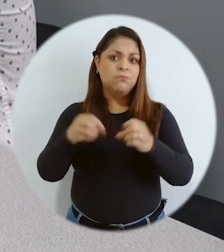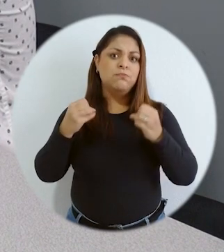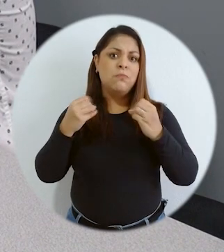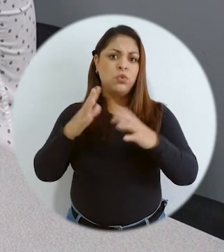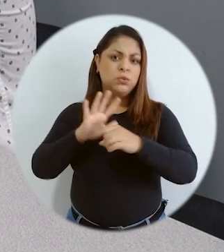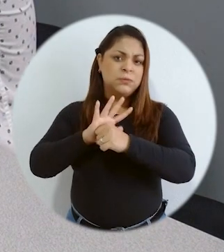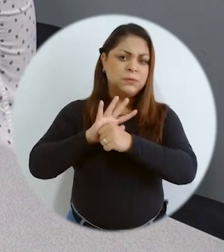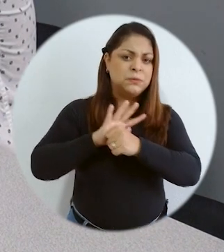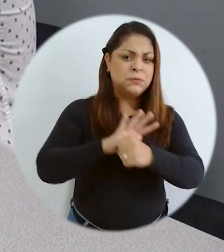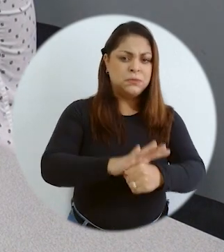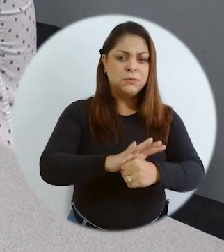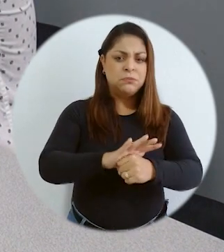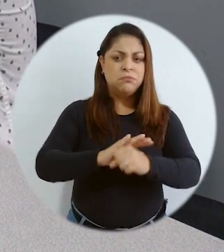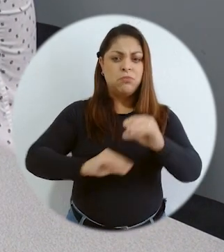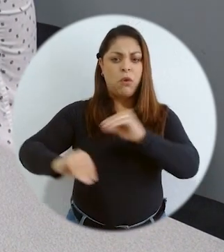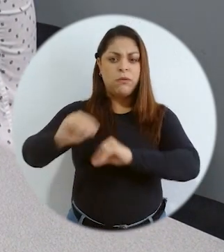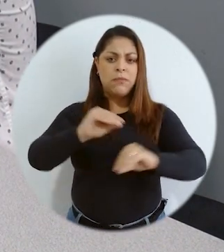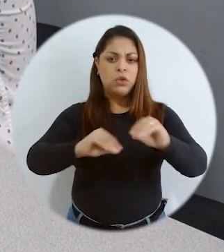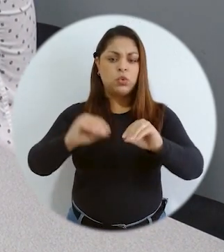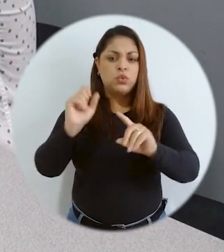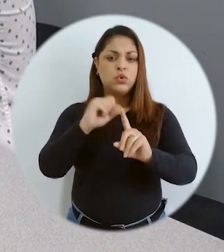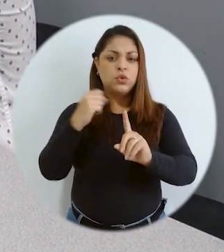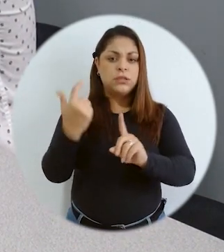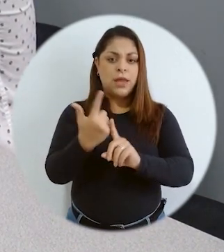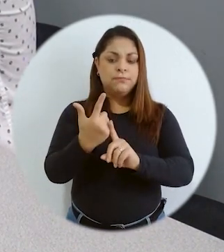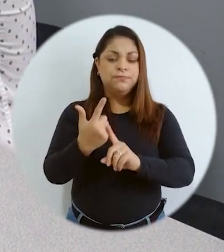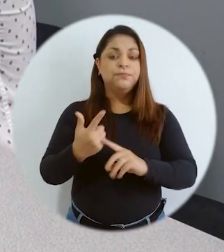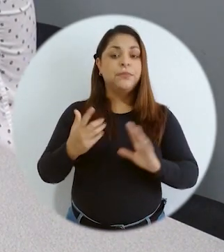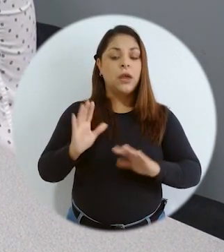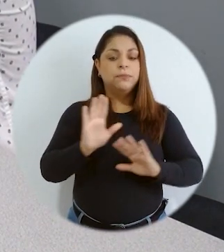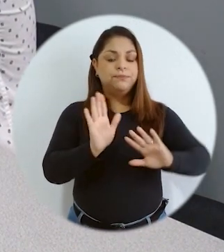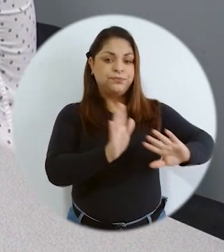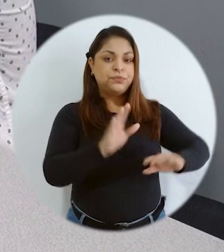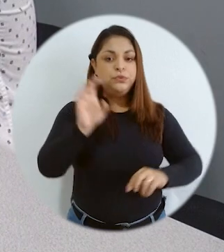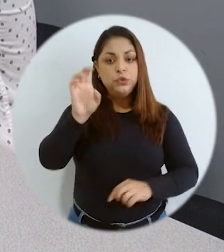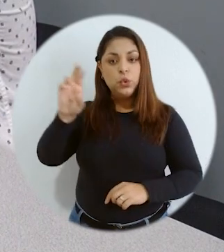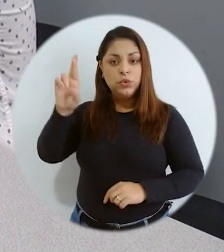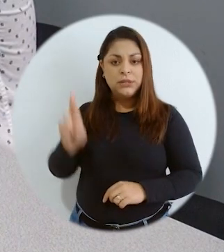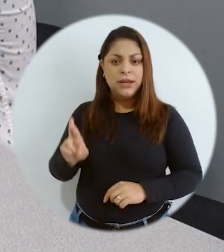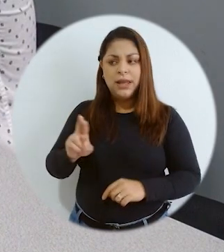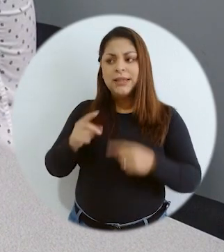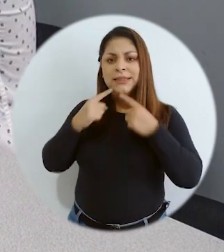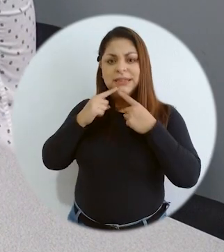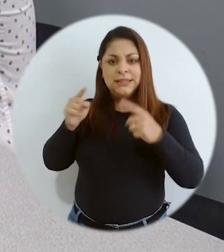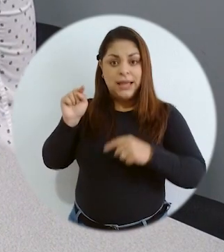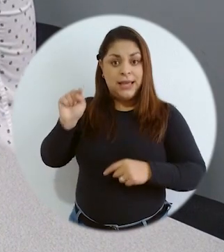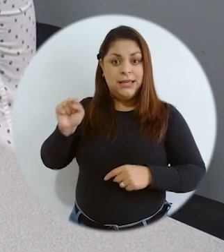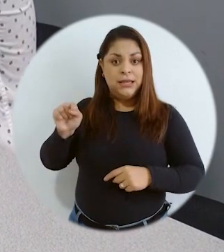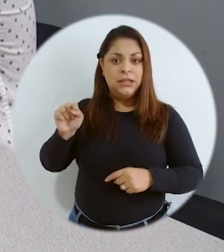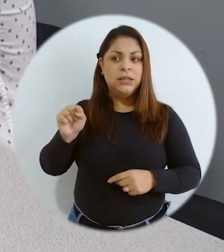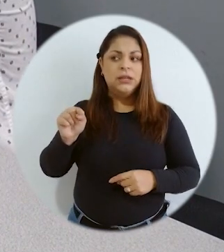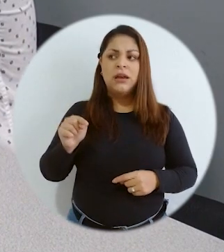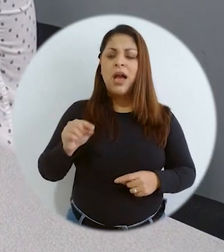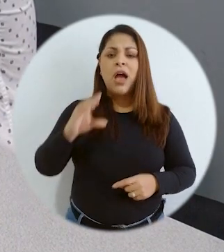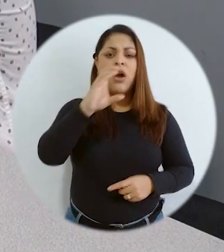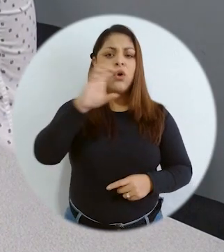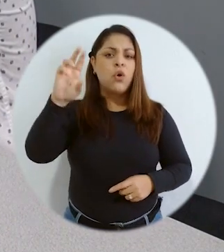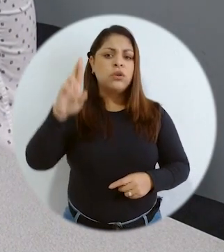sí, ¿verdad? Y creemos que nuestros pueblos, que la gente, que todos necesitamos tener